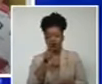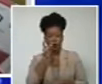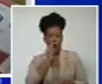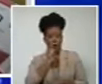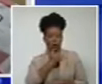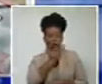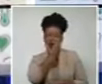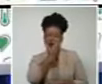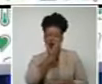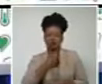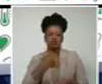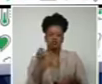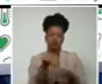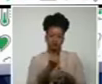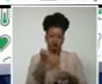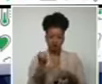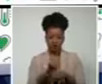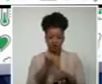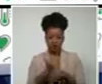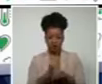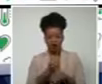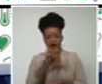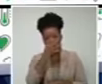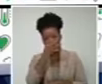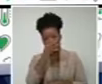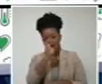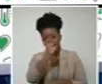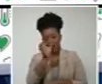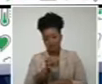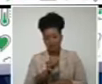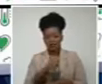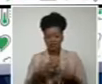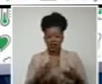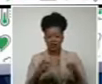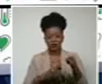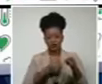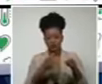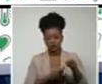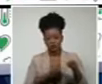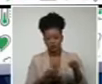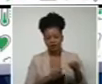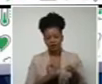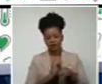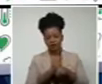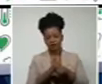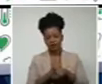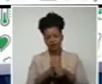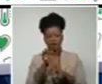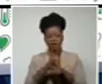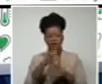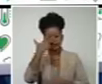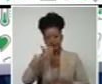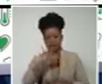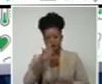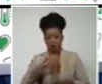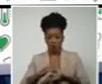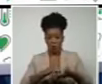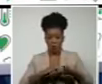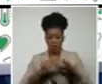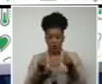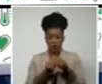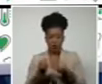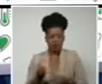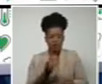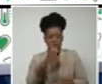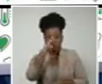Reeve, que labora en esa tierra africana para combatir a la COVID-19 desde mediados de abril. Él y sus compañeros son los primeros médicos cubanos que llegaron